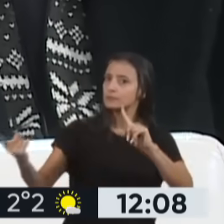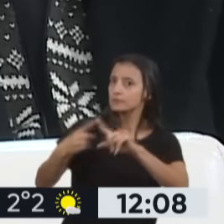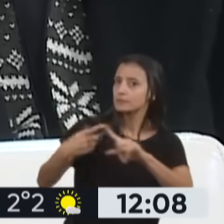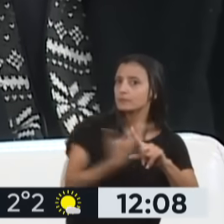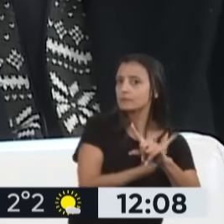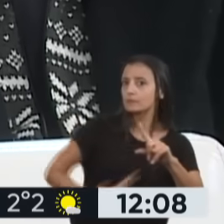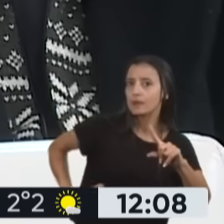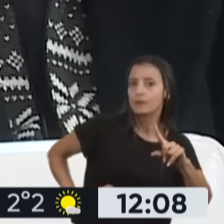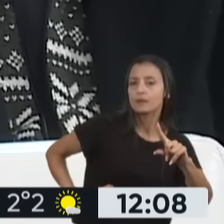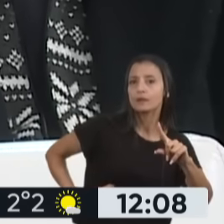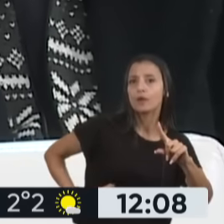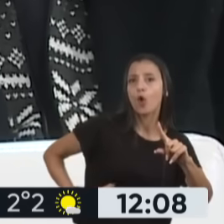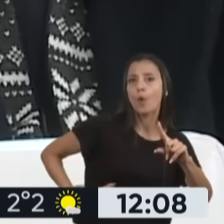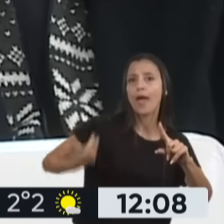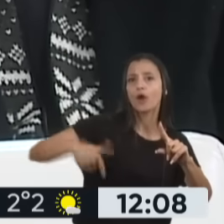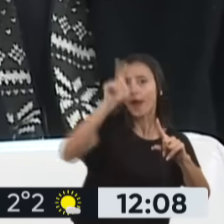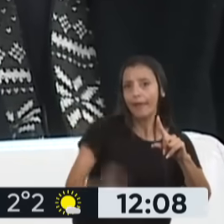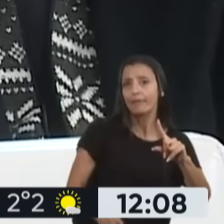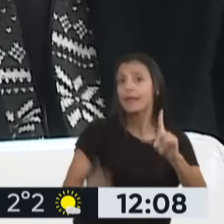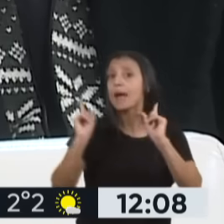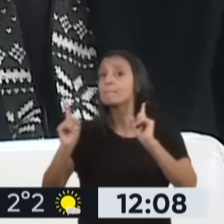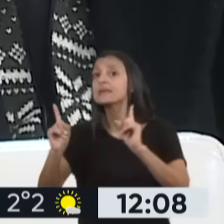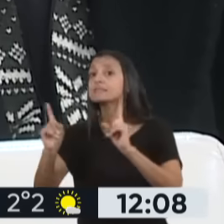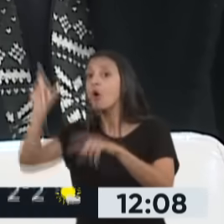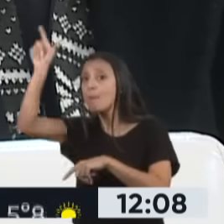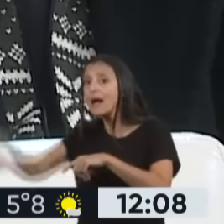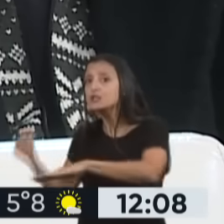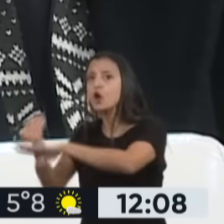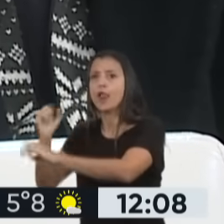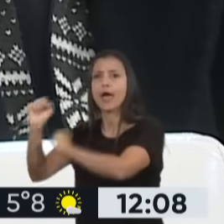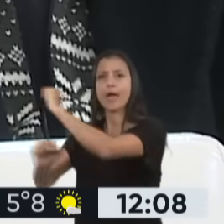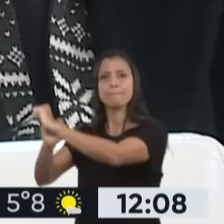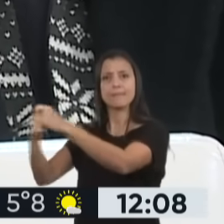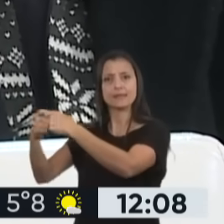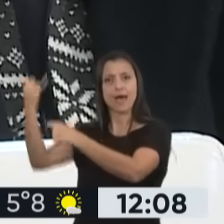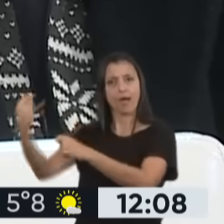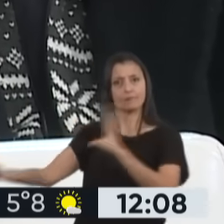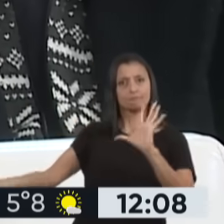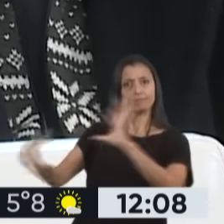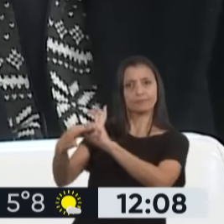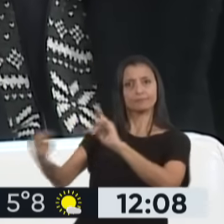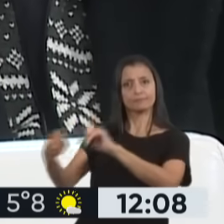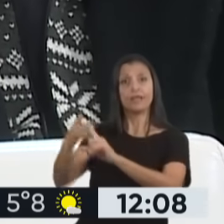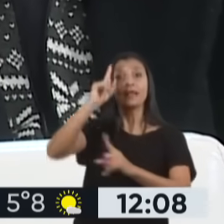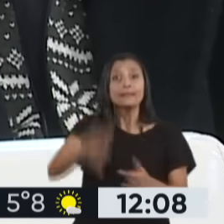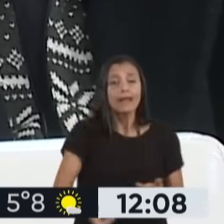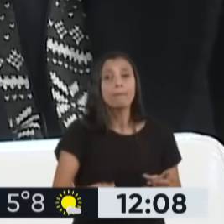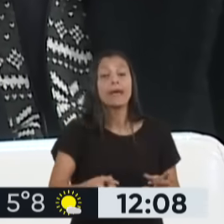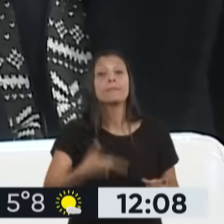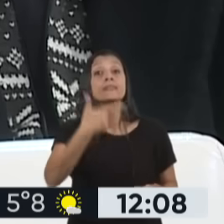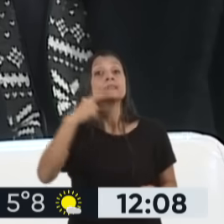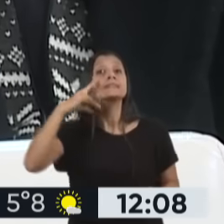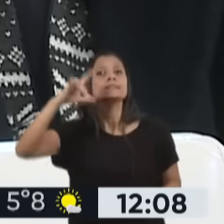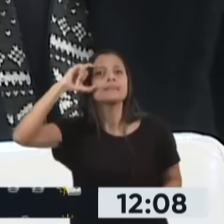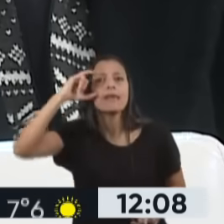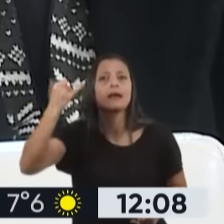este empresario, que ahora sí tendría un vínculo formal. Después, saber por qué el gobierno realizó la contratación de su empresa a través de la CIDE y no